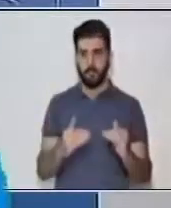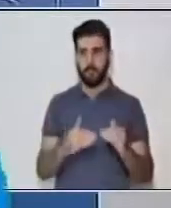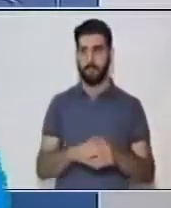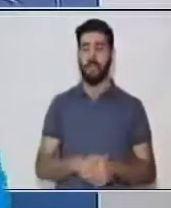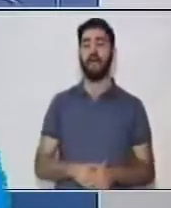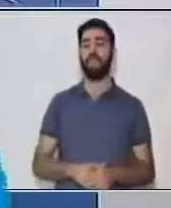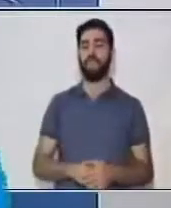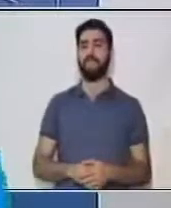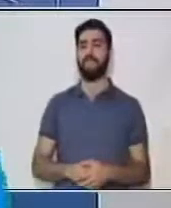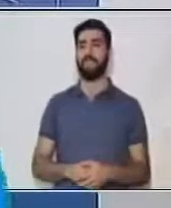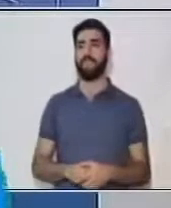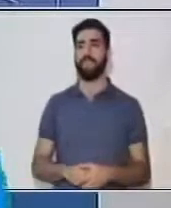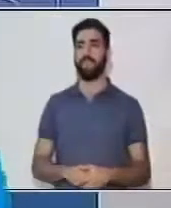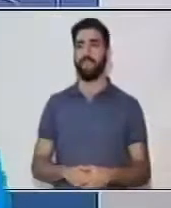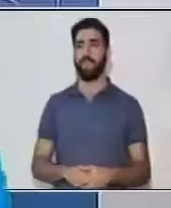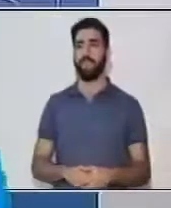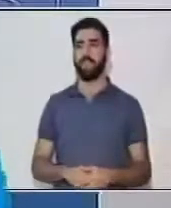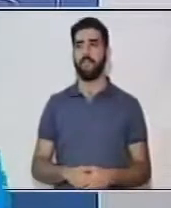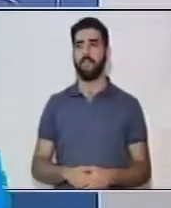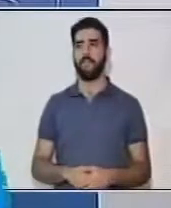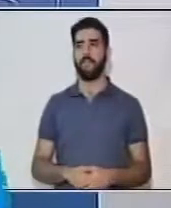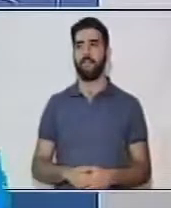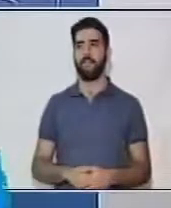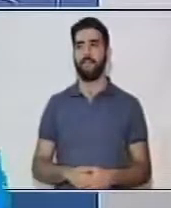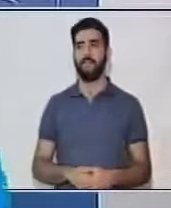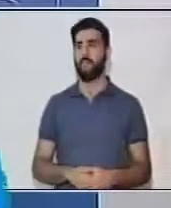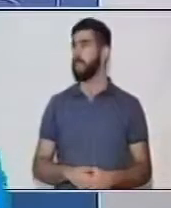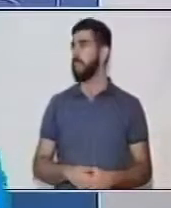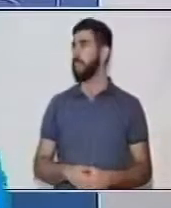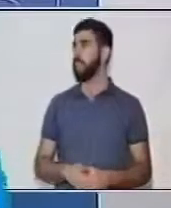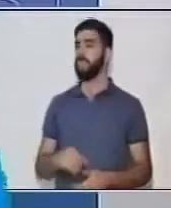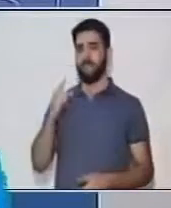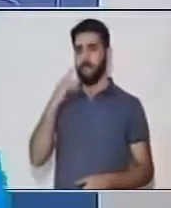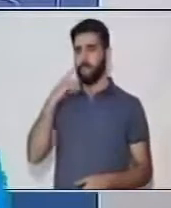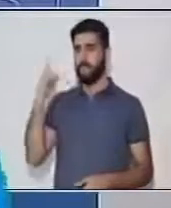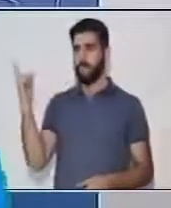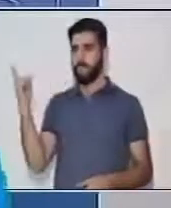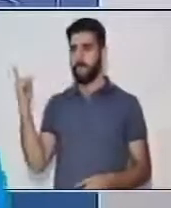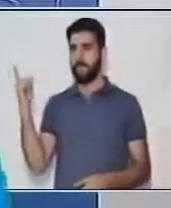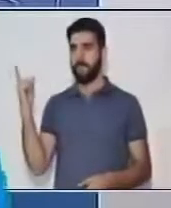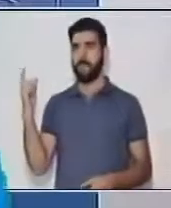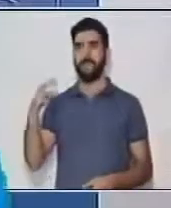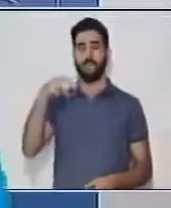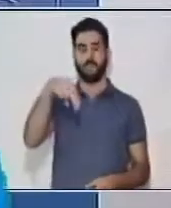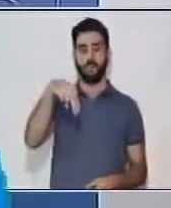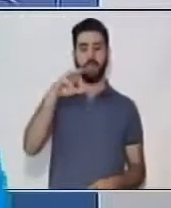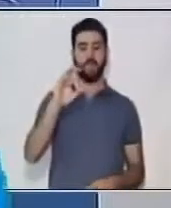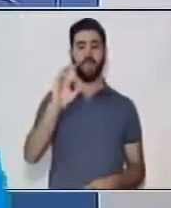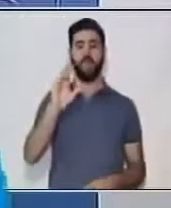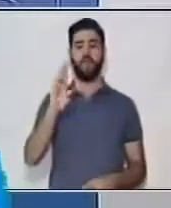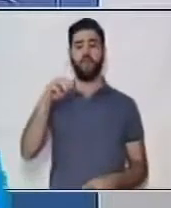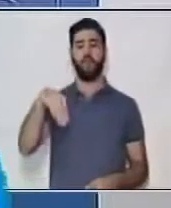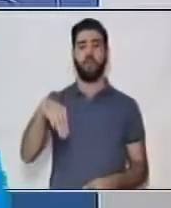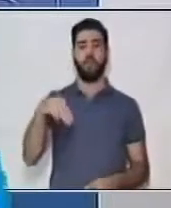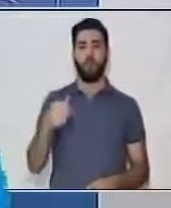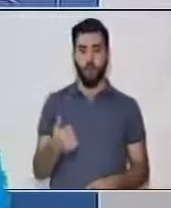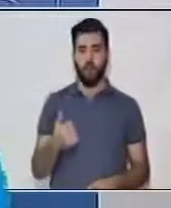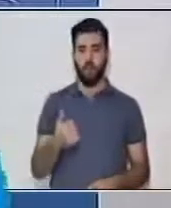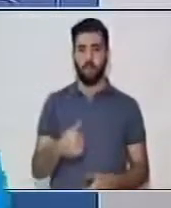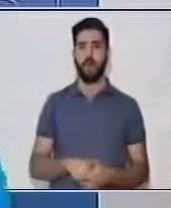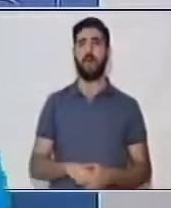acá tengo yo, por ejemplo, está Norma. La palabra Norma es